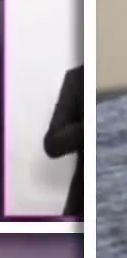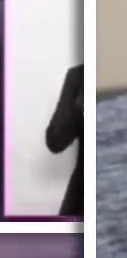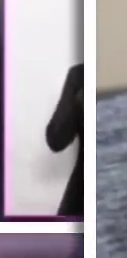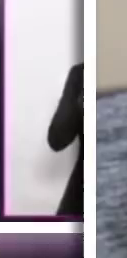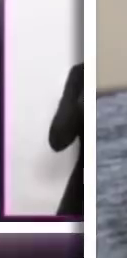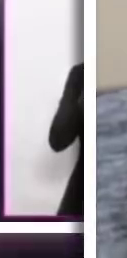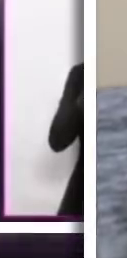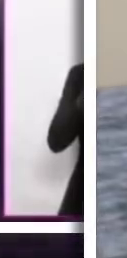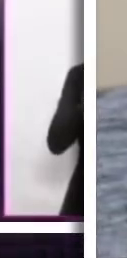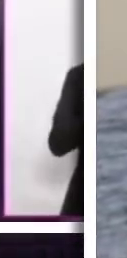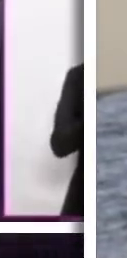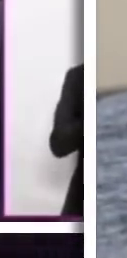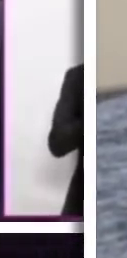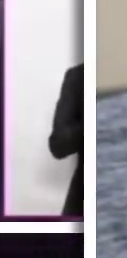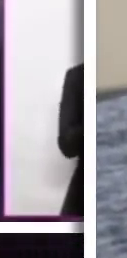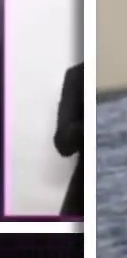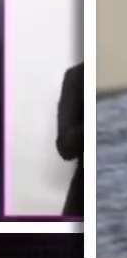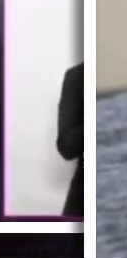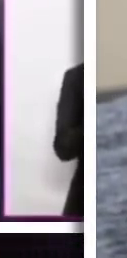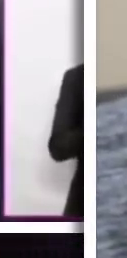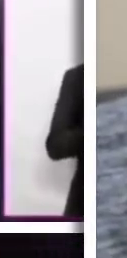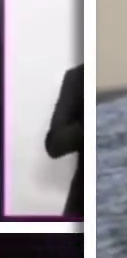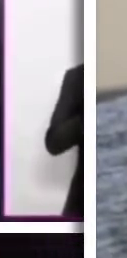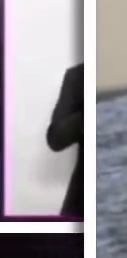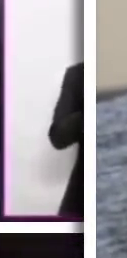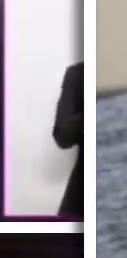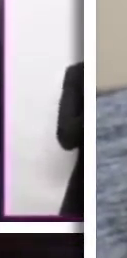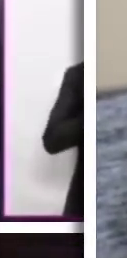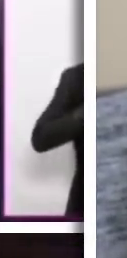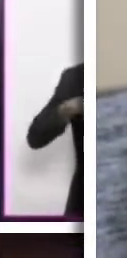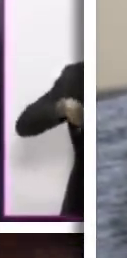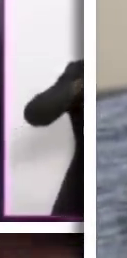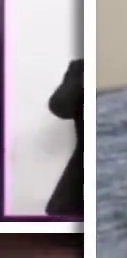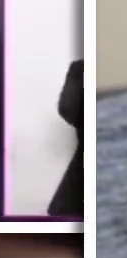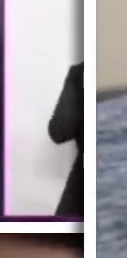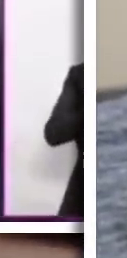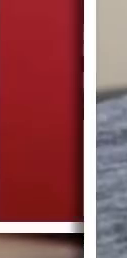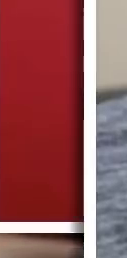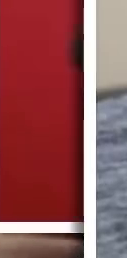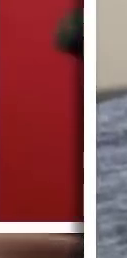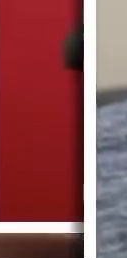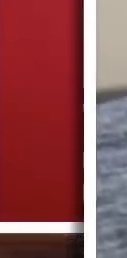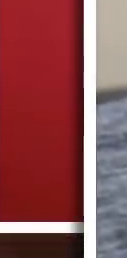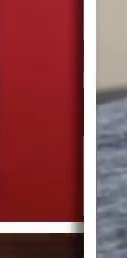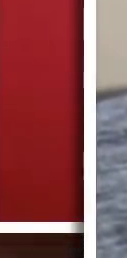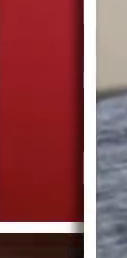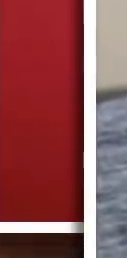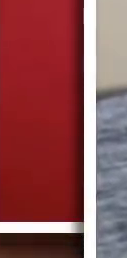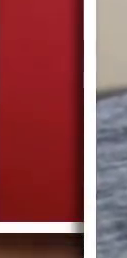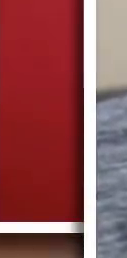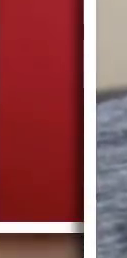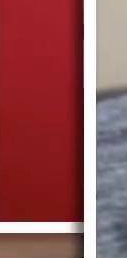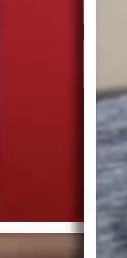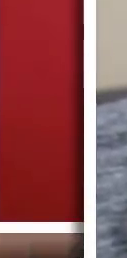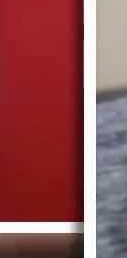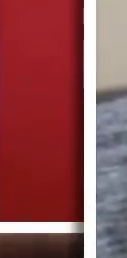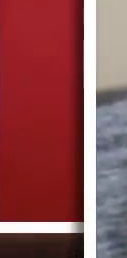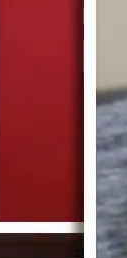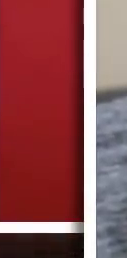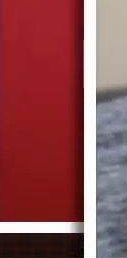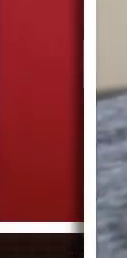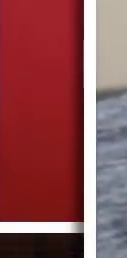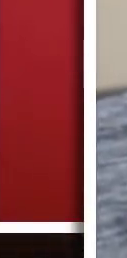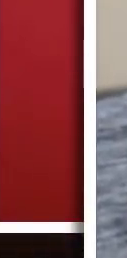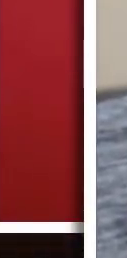ine y esta estrategia ya la respuesta y jenaro villamil del sistema público de radiodifusión ahí está en defensa del reportero de miguel'